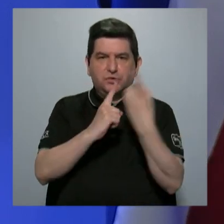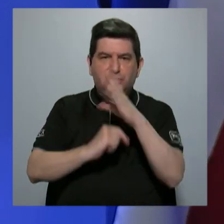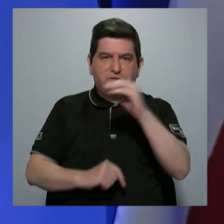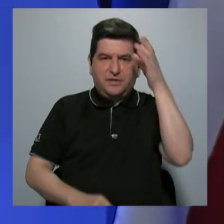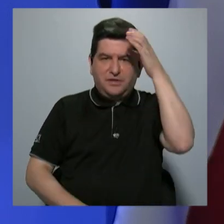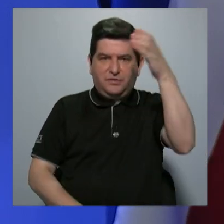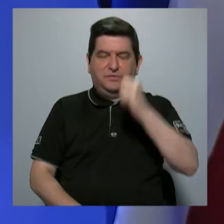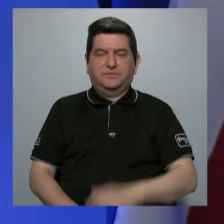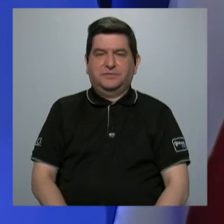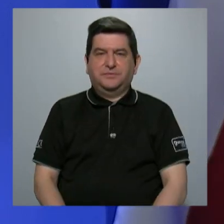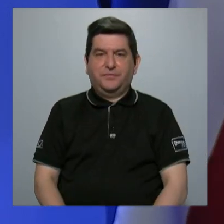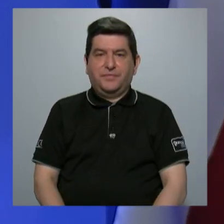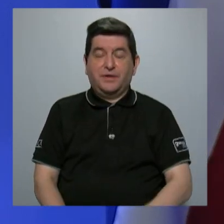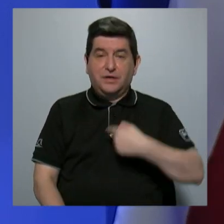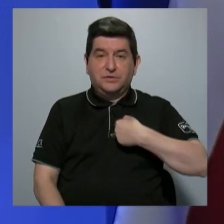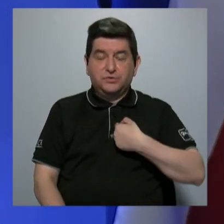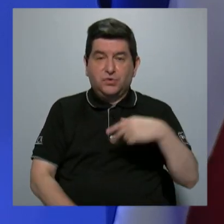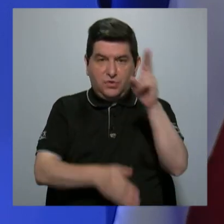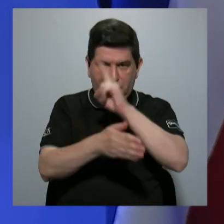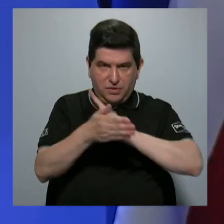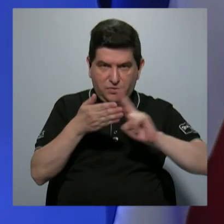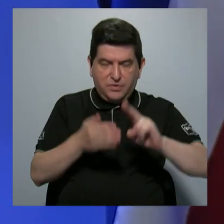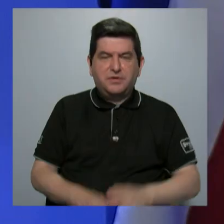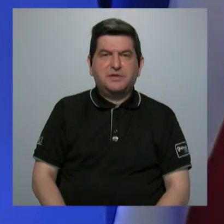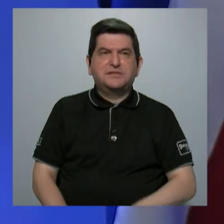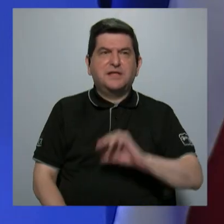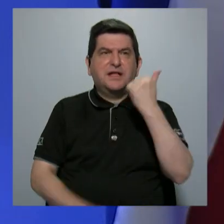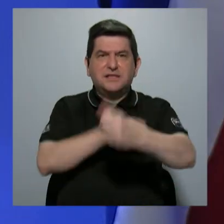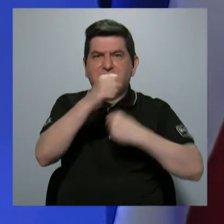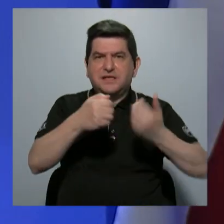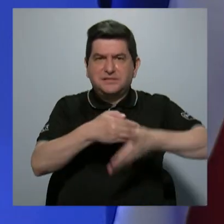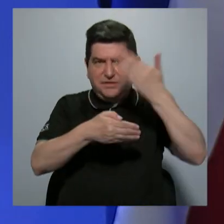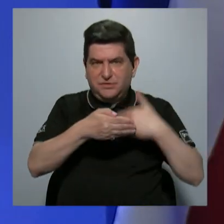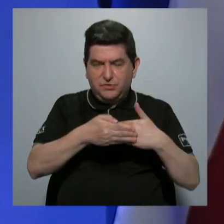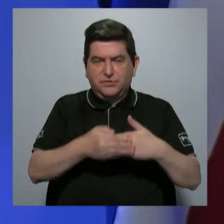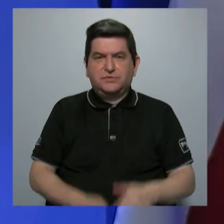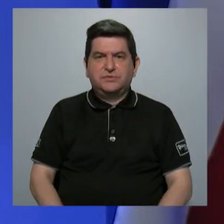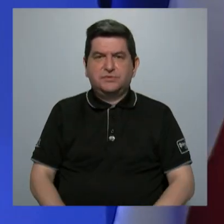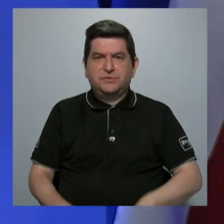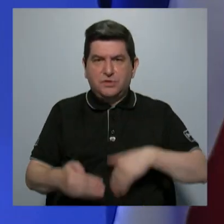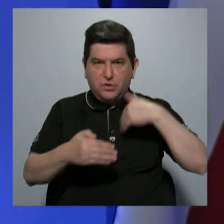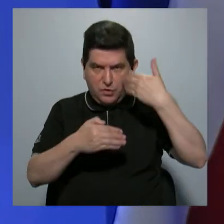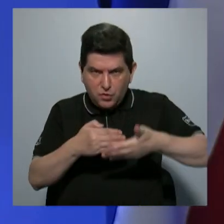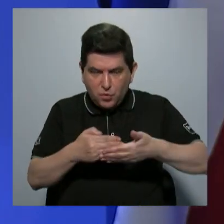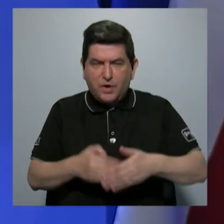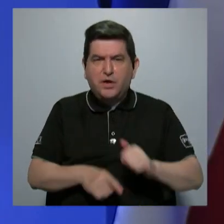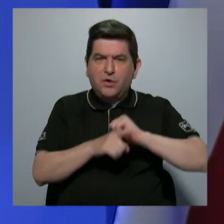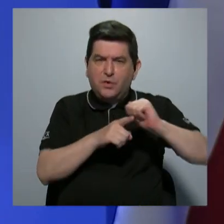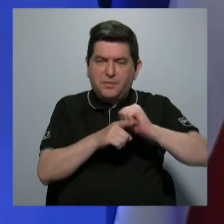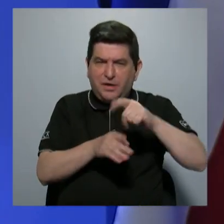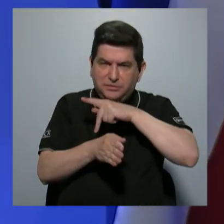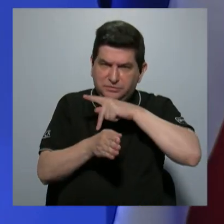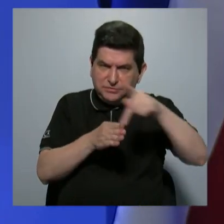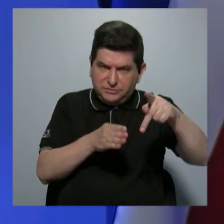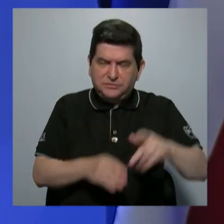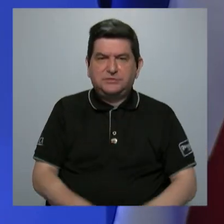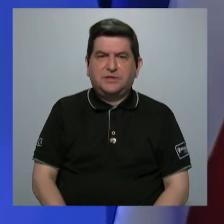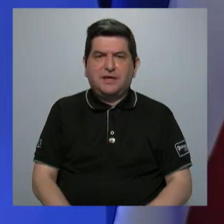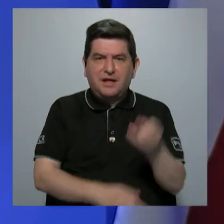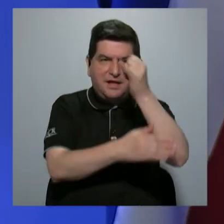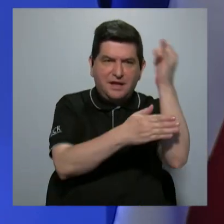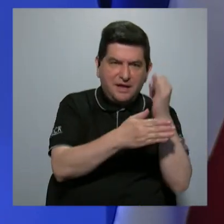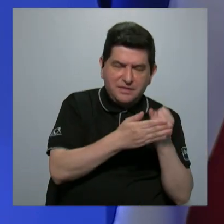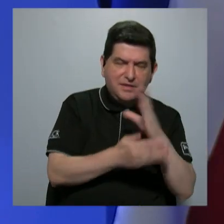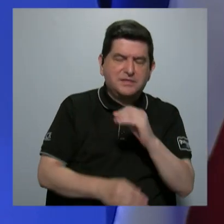cultura. Yo llegué a la universidad hace 10 años, luego de una amplia práctica profesional en diseño